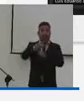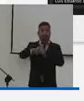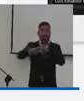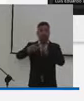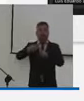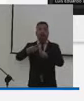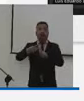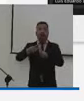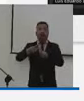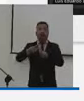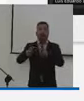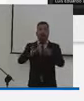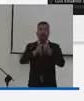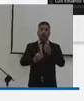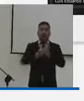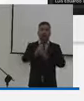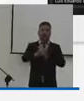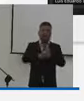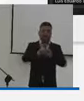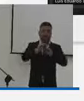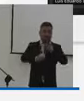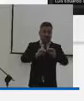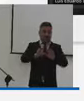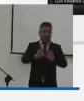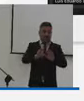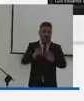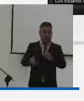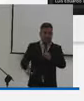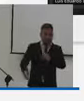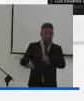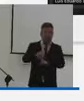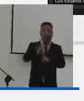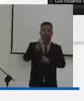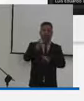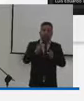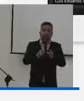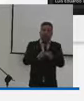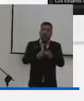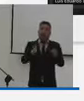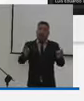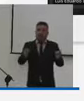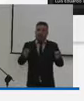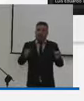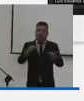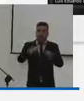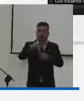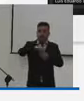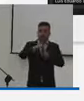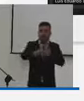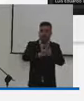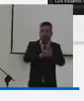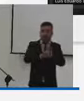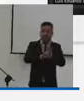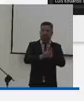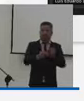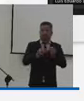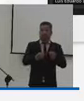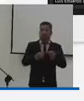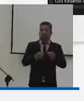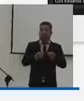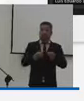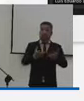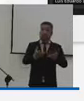frente a la redacción de la nueva ley y eso es lo que se ha logrado ampliar en esta ley para